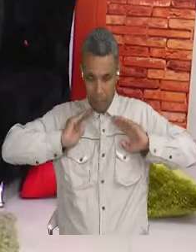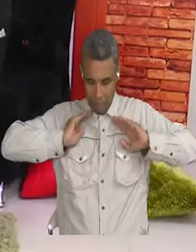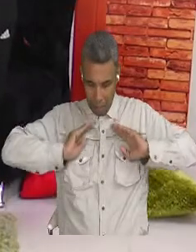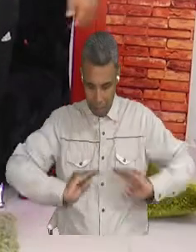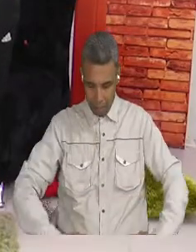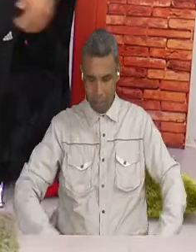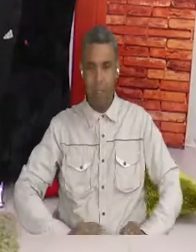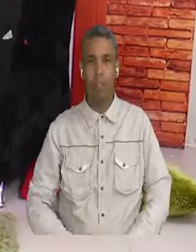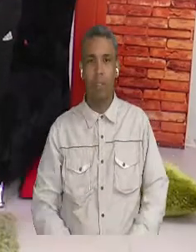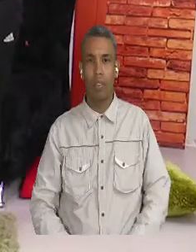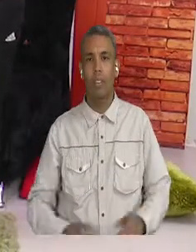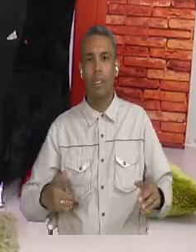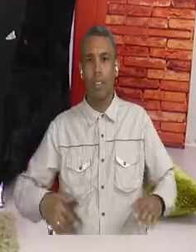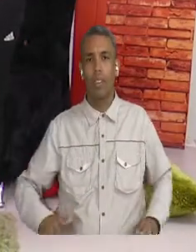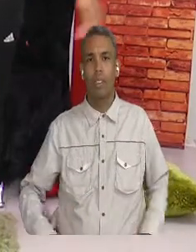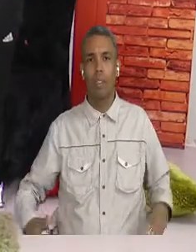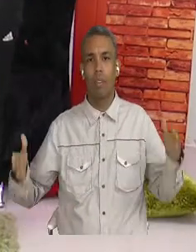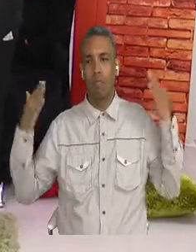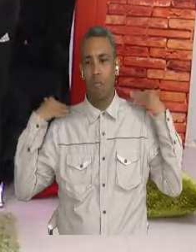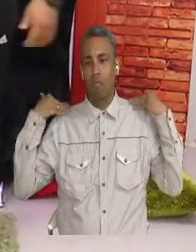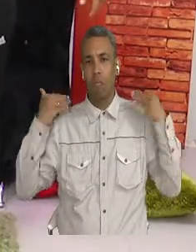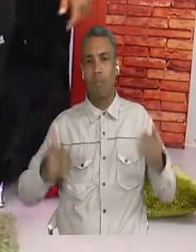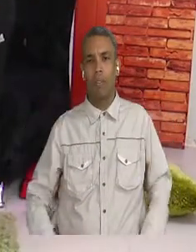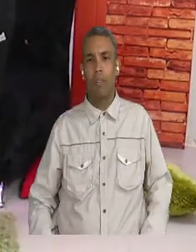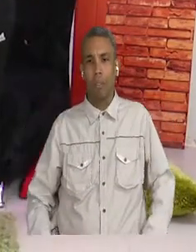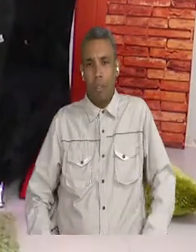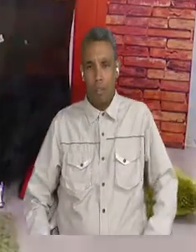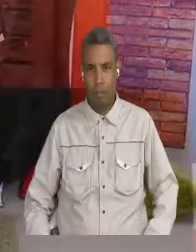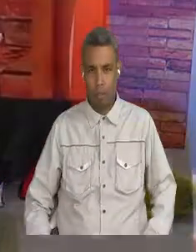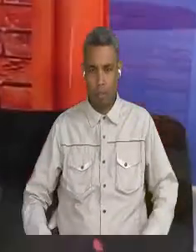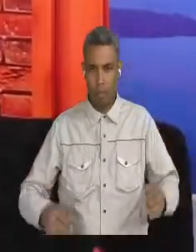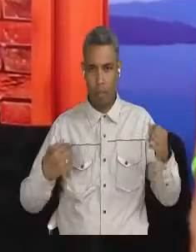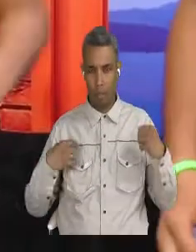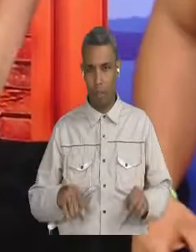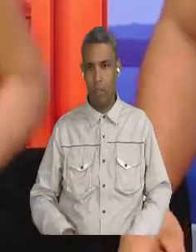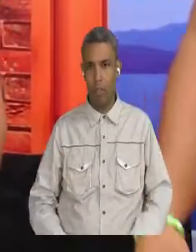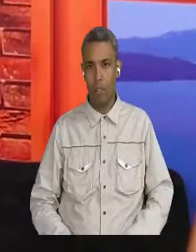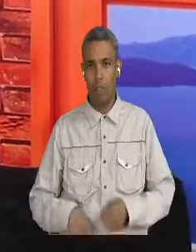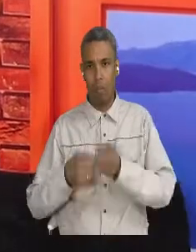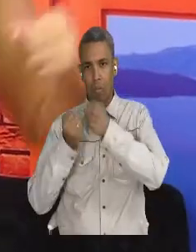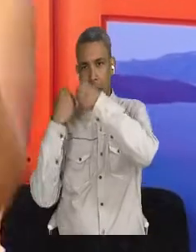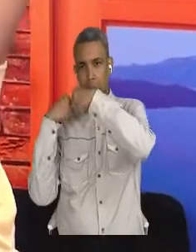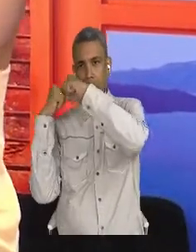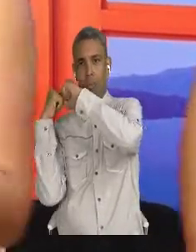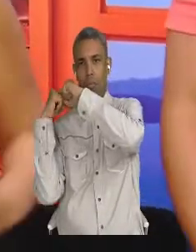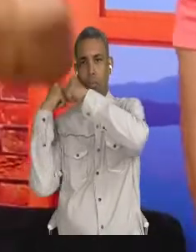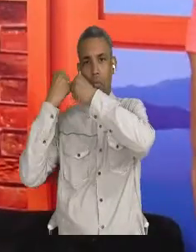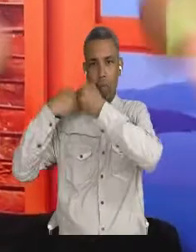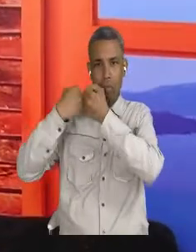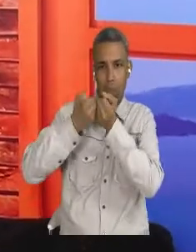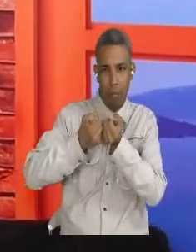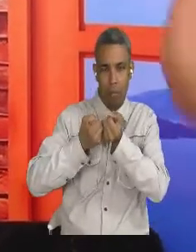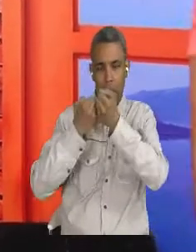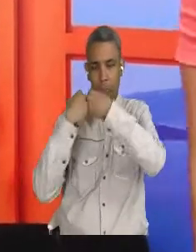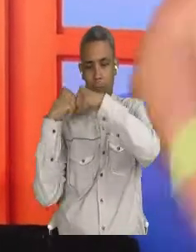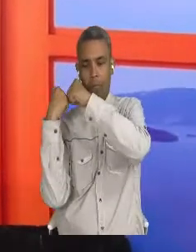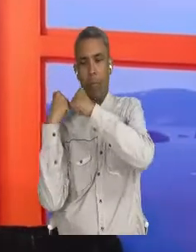hombros, adelante y atrás. Adelante y atrás, eso es. Bien, ahora cruzado